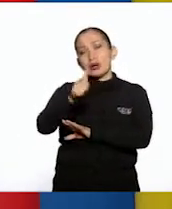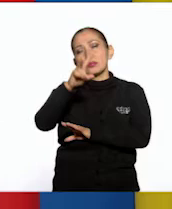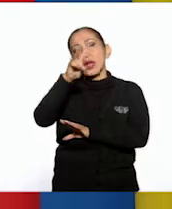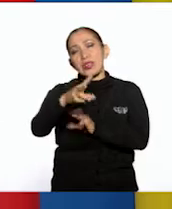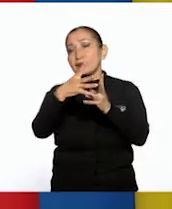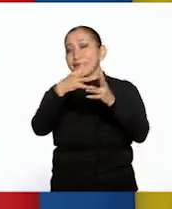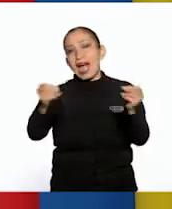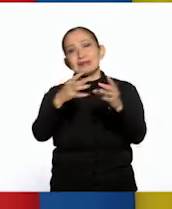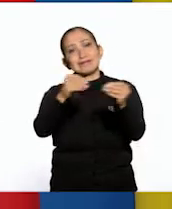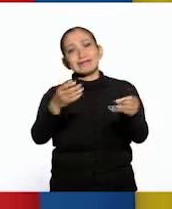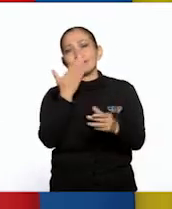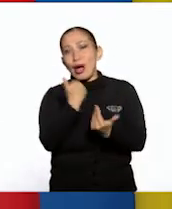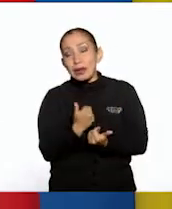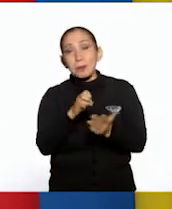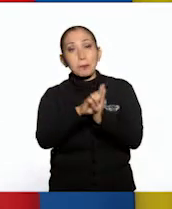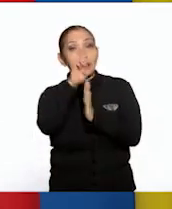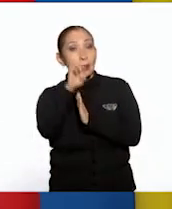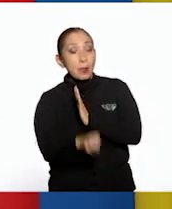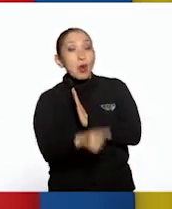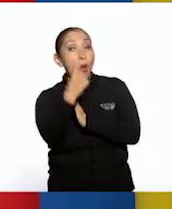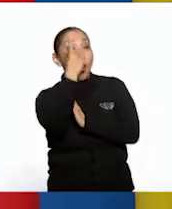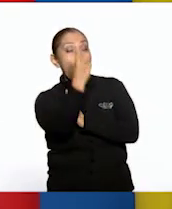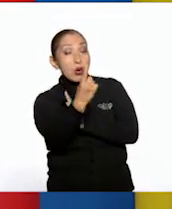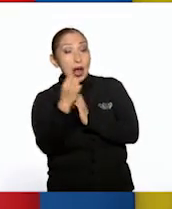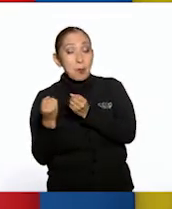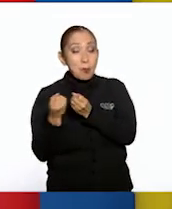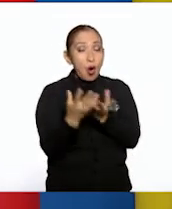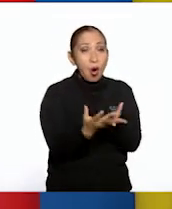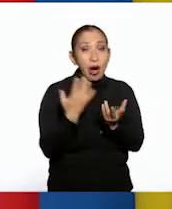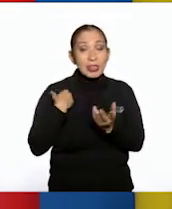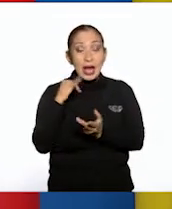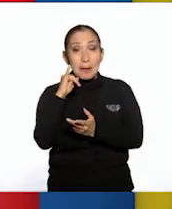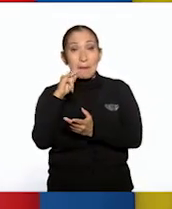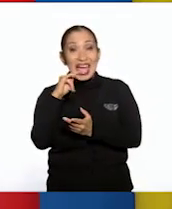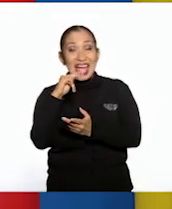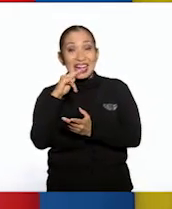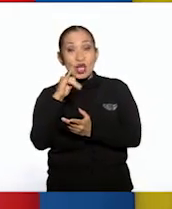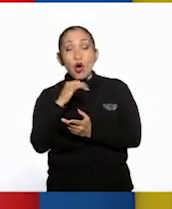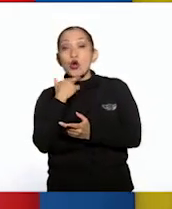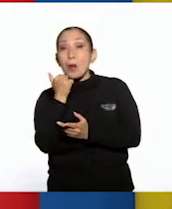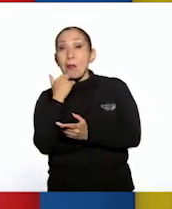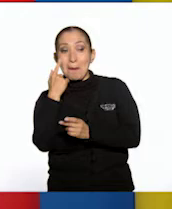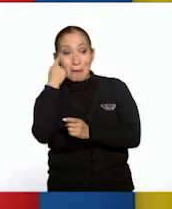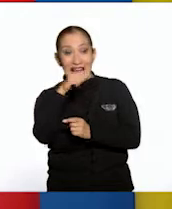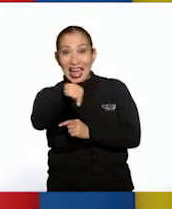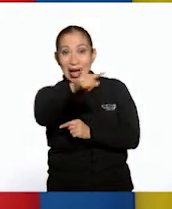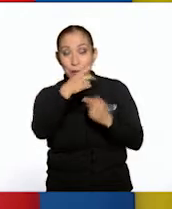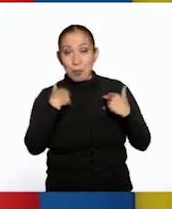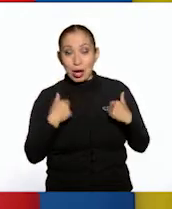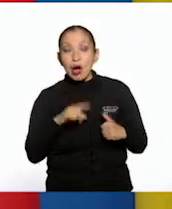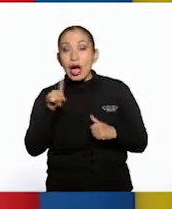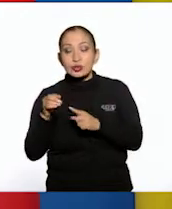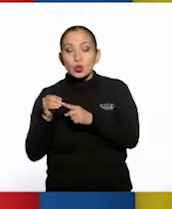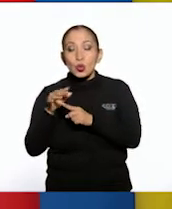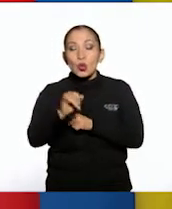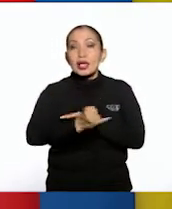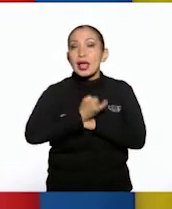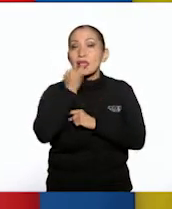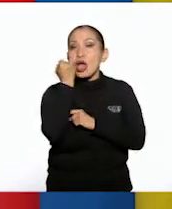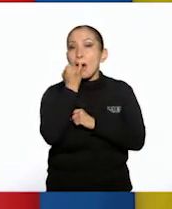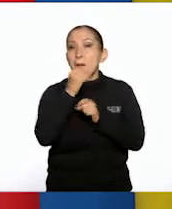duda desaparecieron. Por ejemplo, una de las aportaciones del Imperio Romano a la humanidad fue su influencia en el